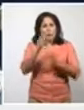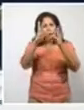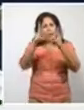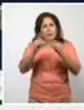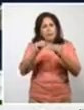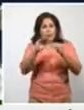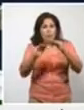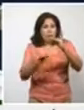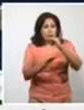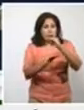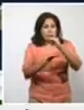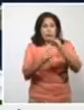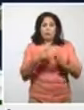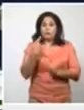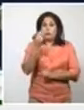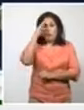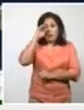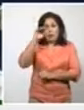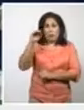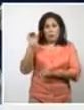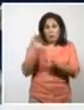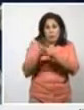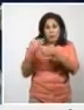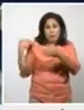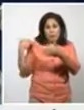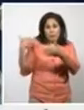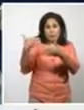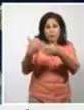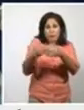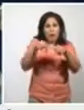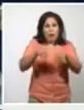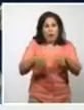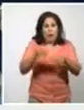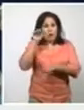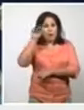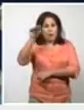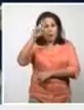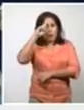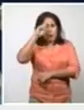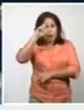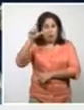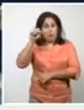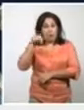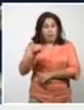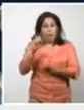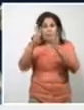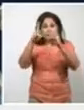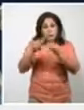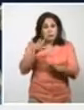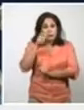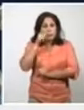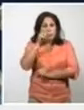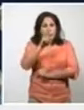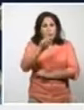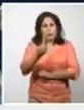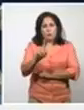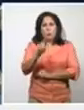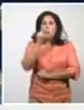hemos tenido desde que comenzamos con los ingresos en los hospitales. En vigilancia 21,